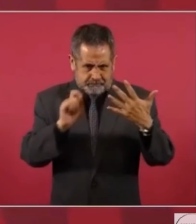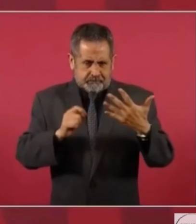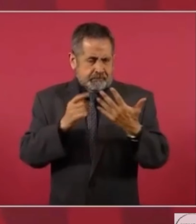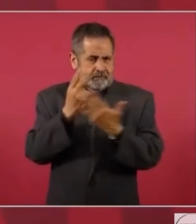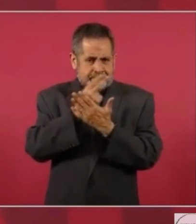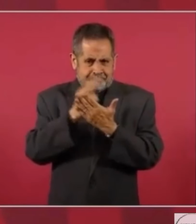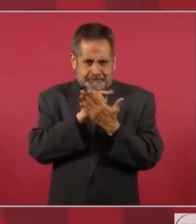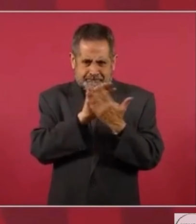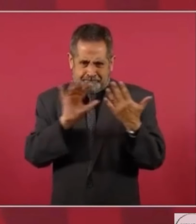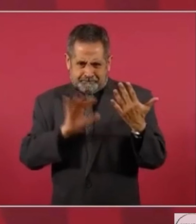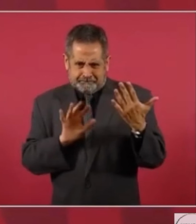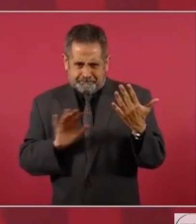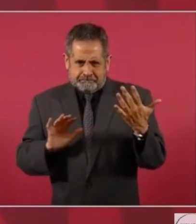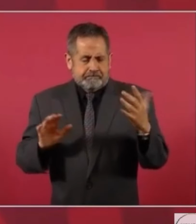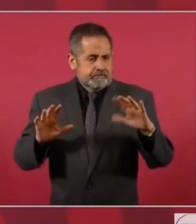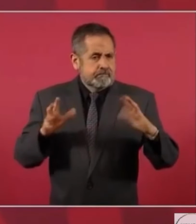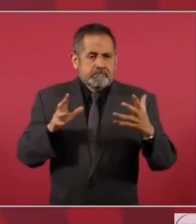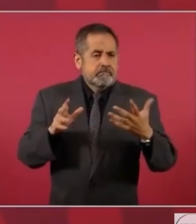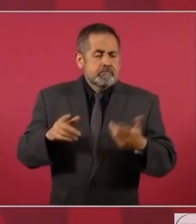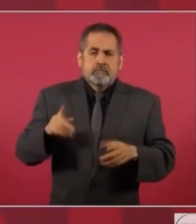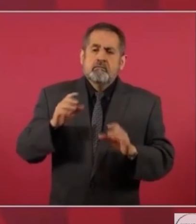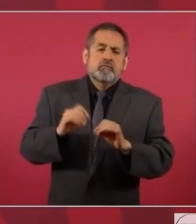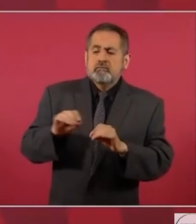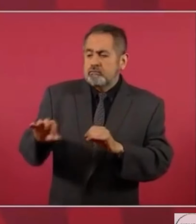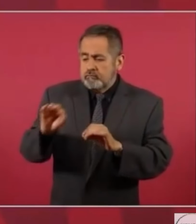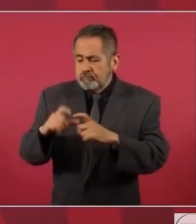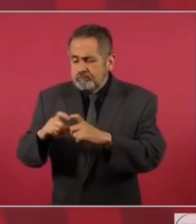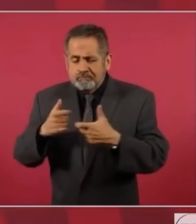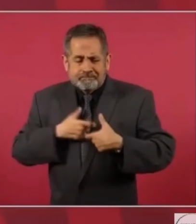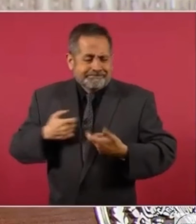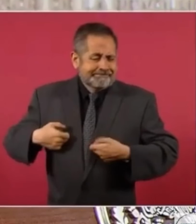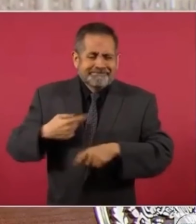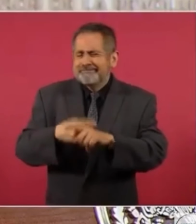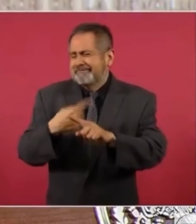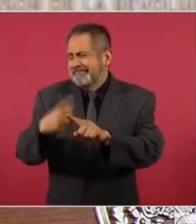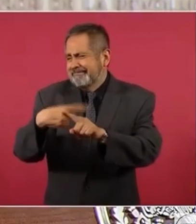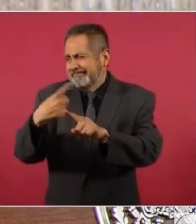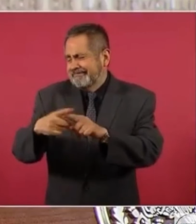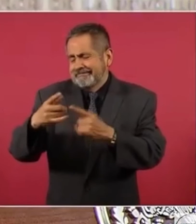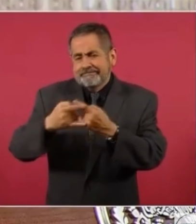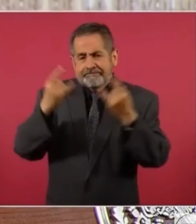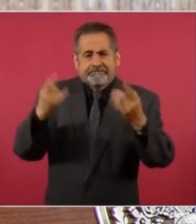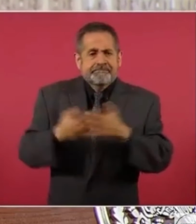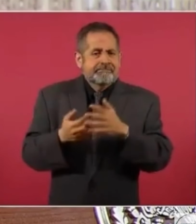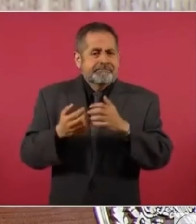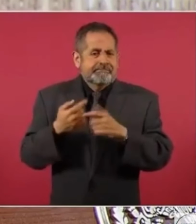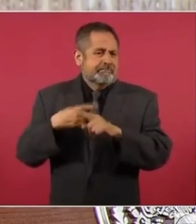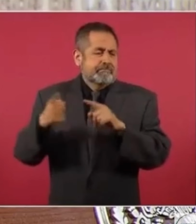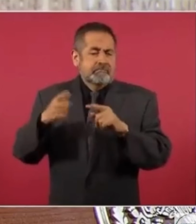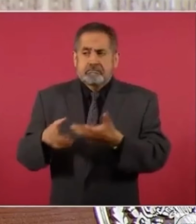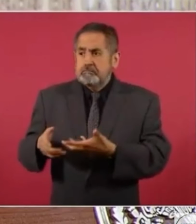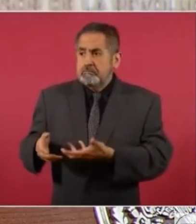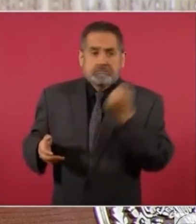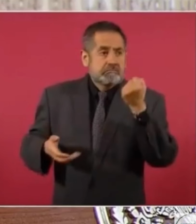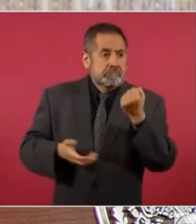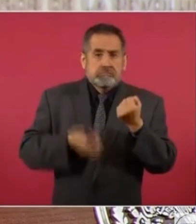y piezas arqueológicas, documentos históricos en distintas partes,